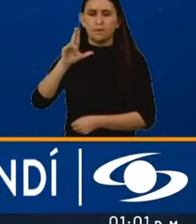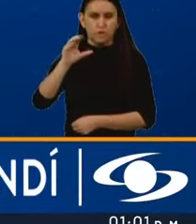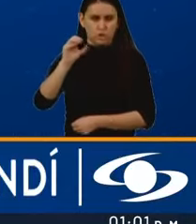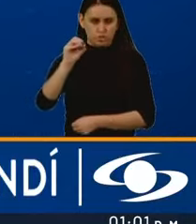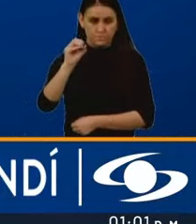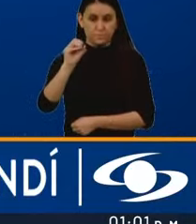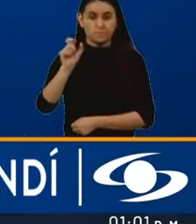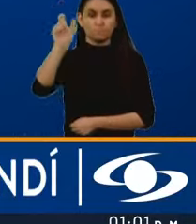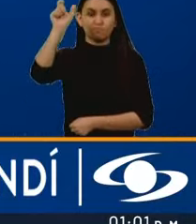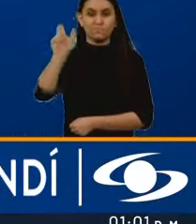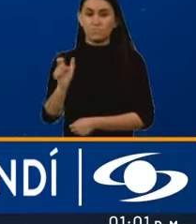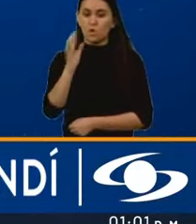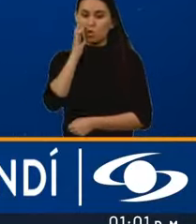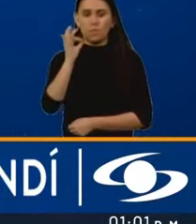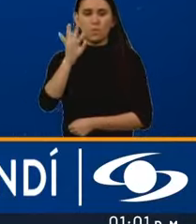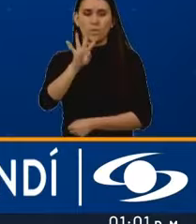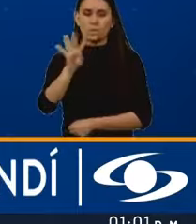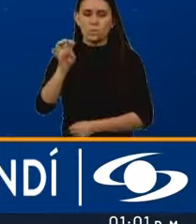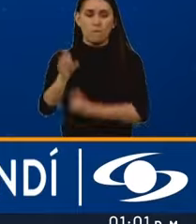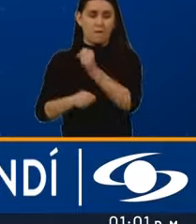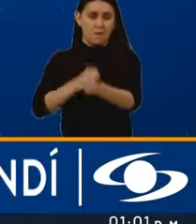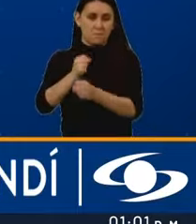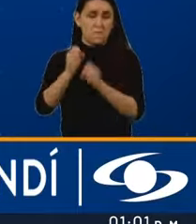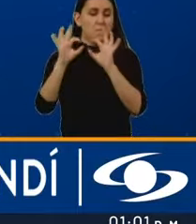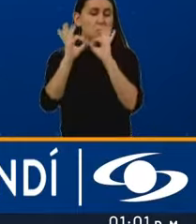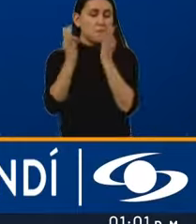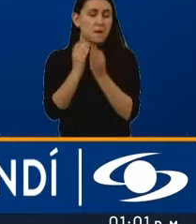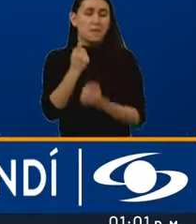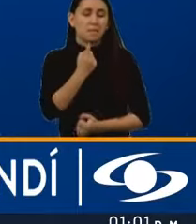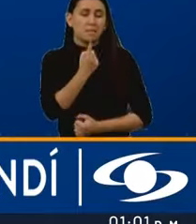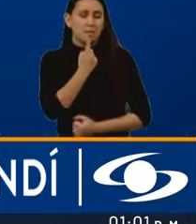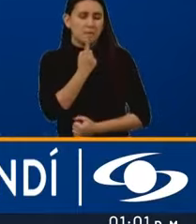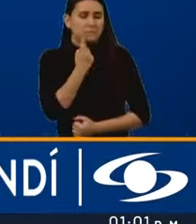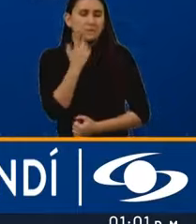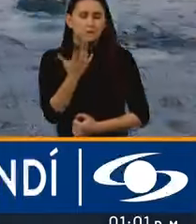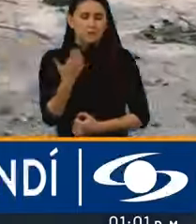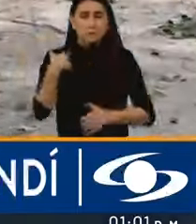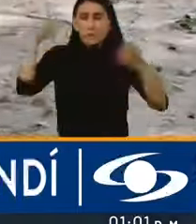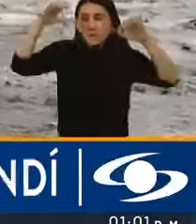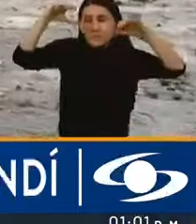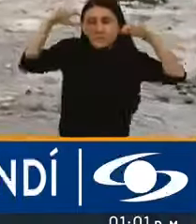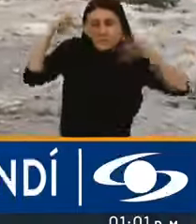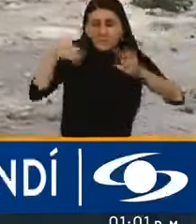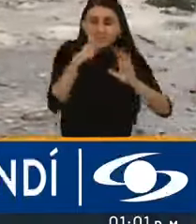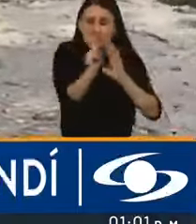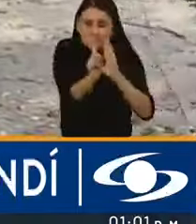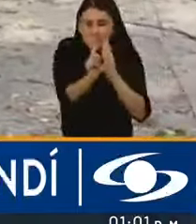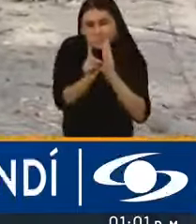Biafra, de 49 años, que según sus familiares estaba resguardando de las lluvias, fue alcanzado por este rayo.